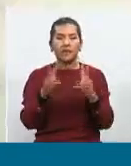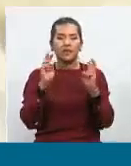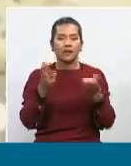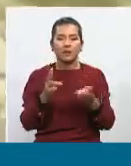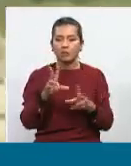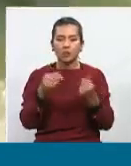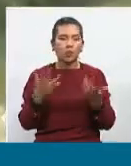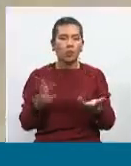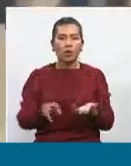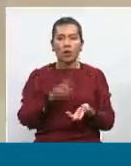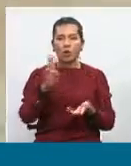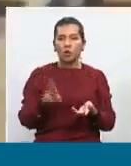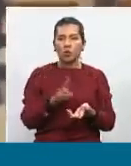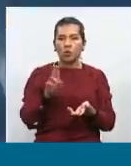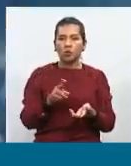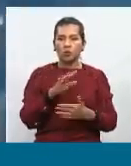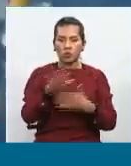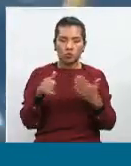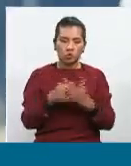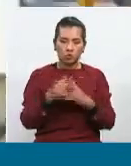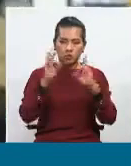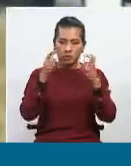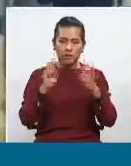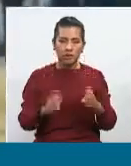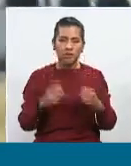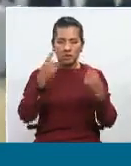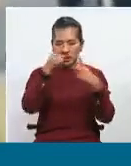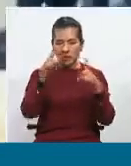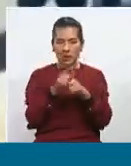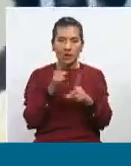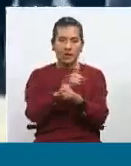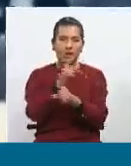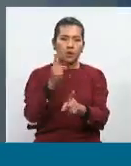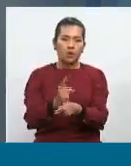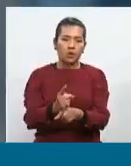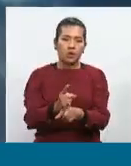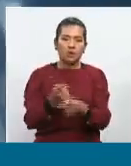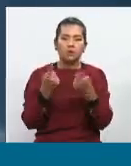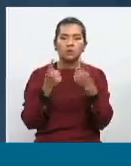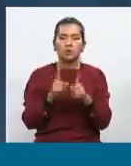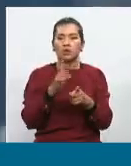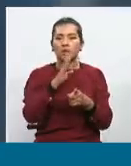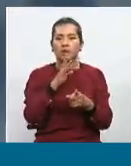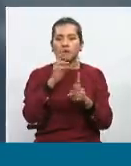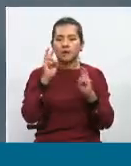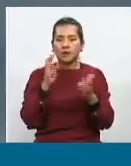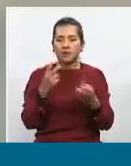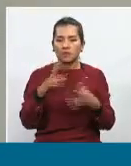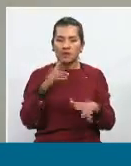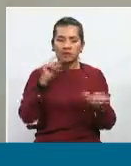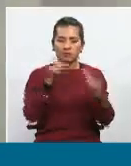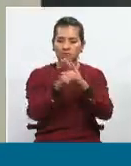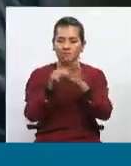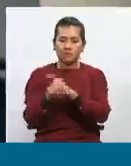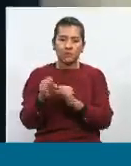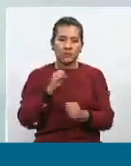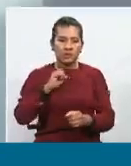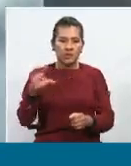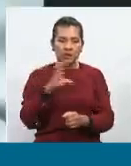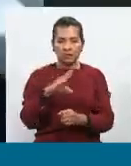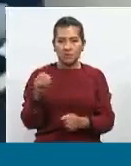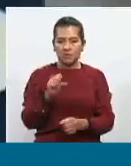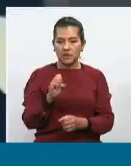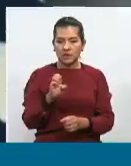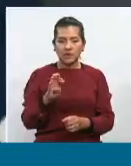que no se están utilizando los términos adecuados cuando se refieren a estas masacres que se acaba y se encata, especialmente